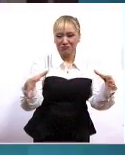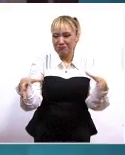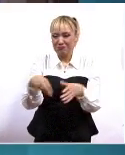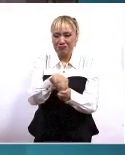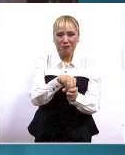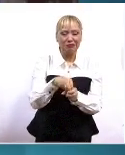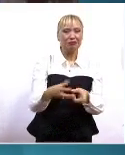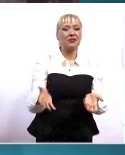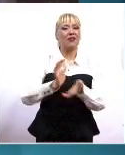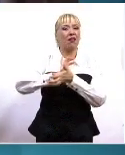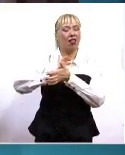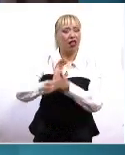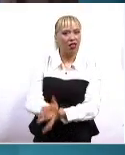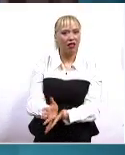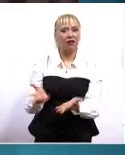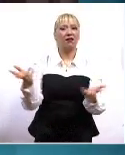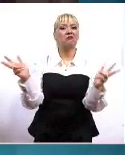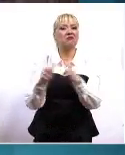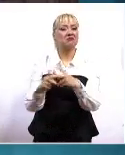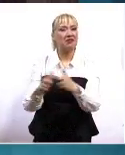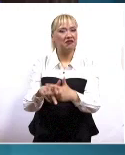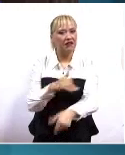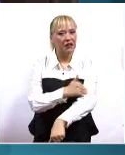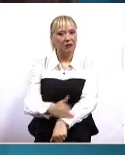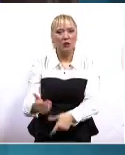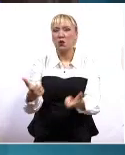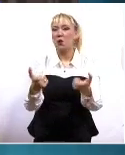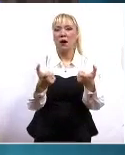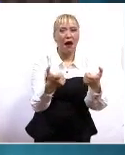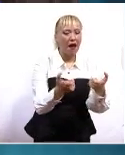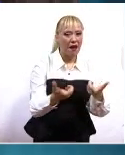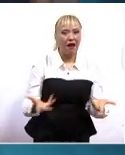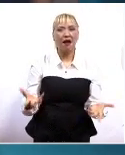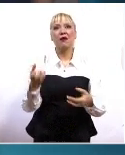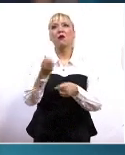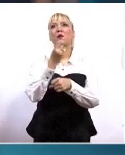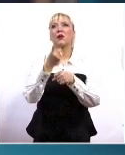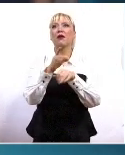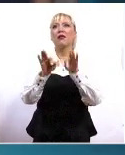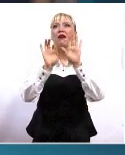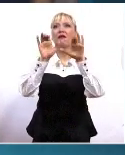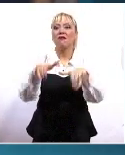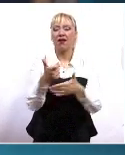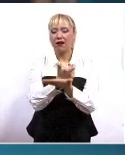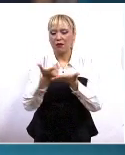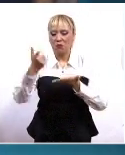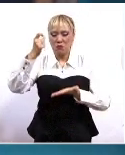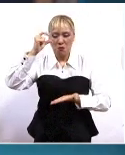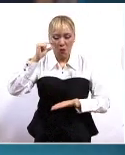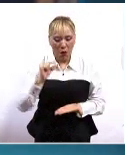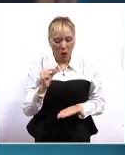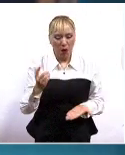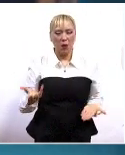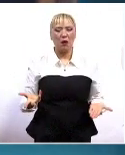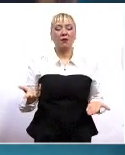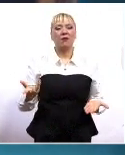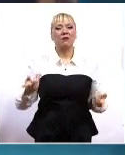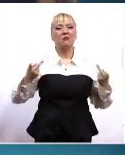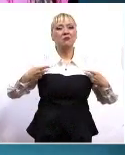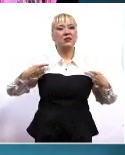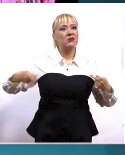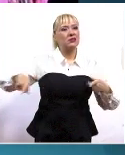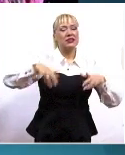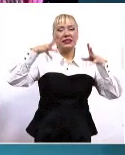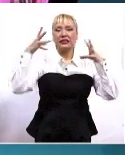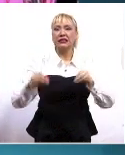discriminación, falta de oportunidades, carencia de un empleo digno, poblaciones generadoras de